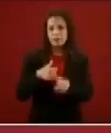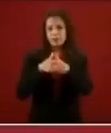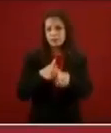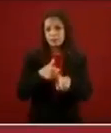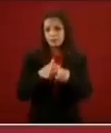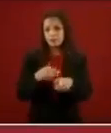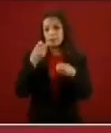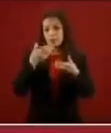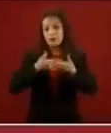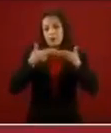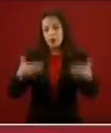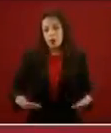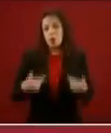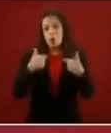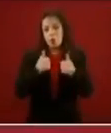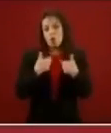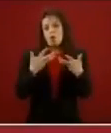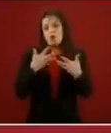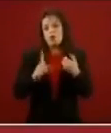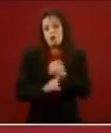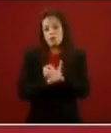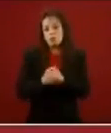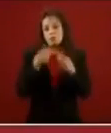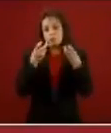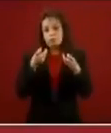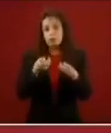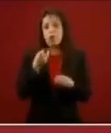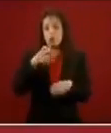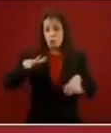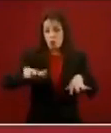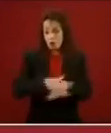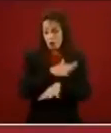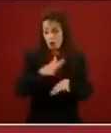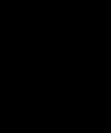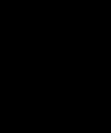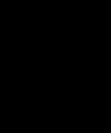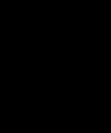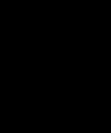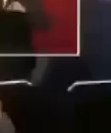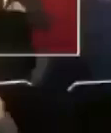estamos enfrentando. Por eso la transformación. Pero te quiero…